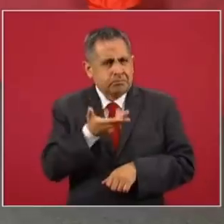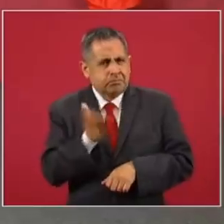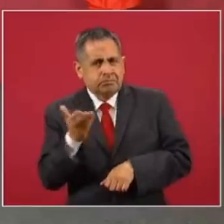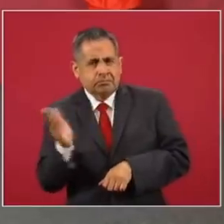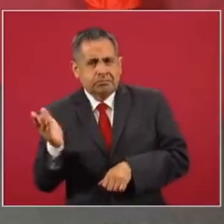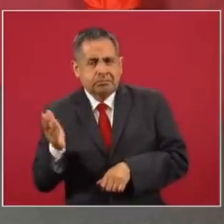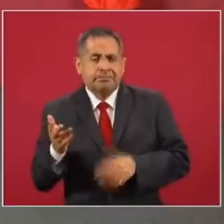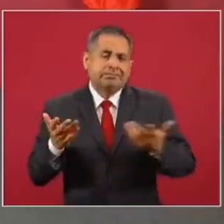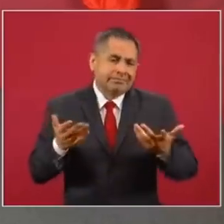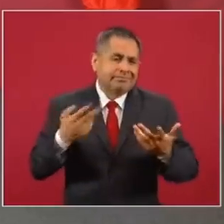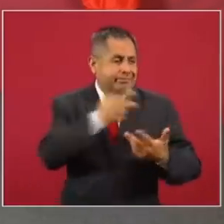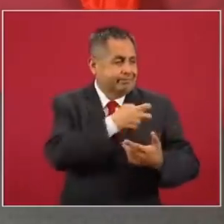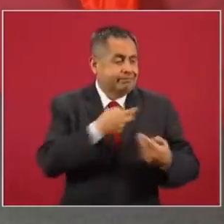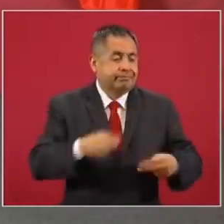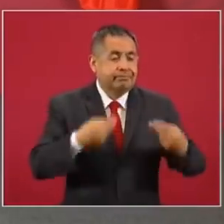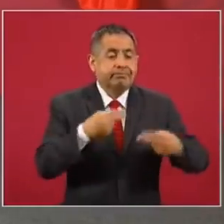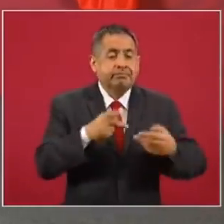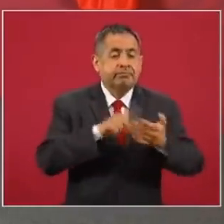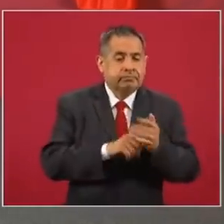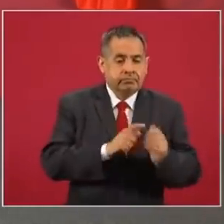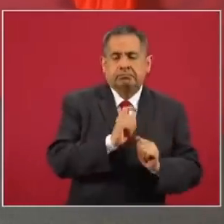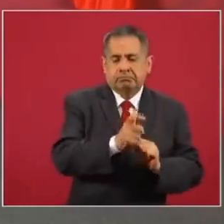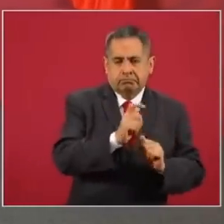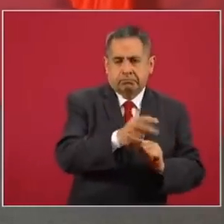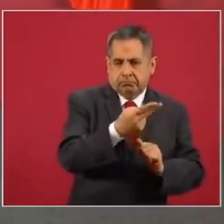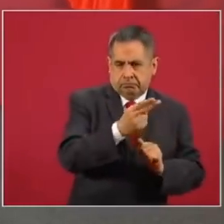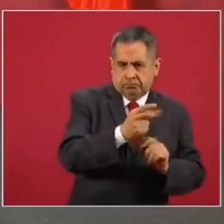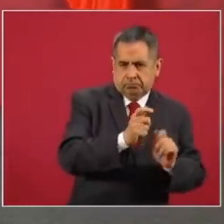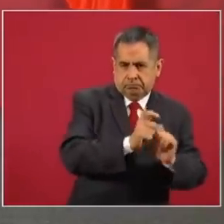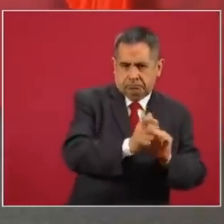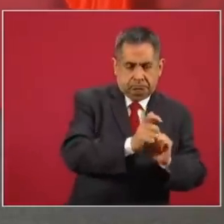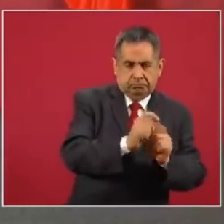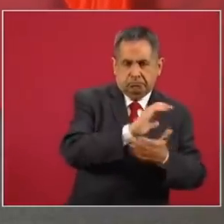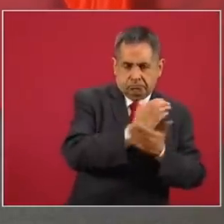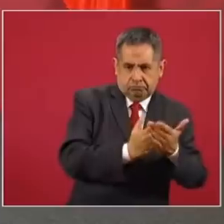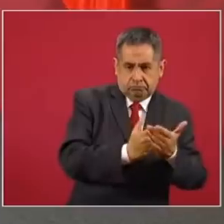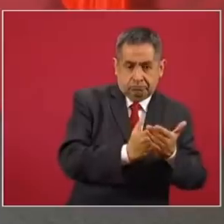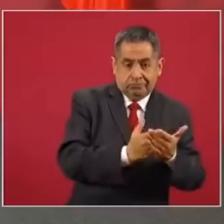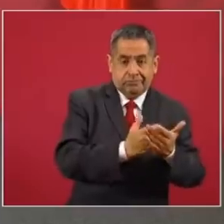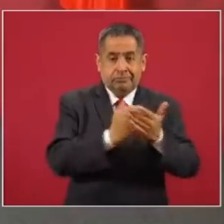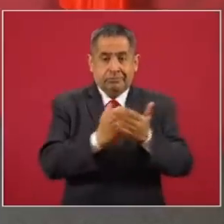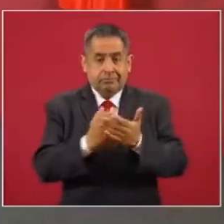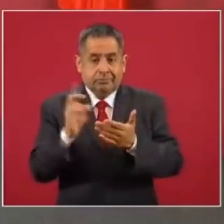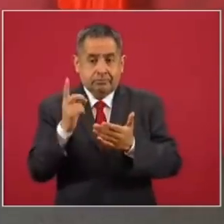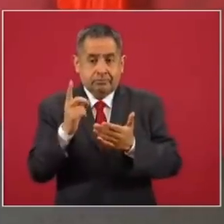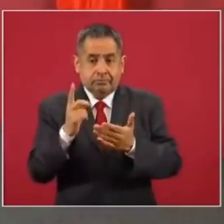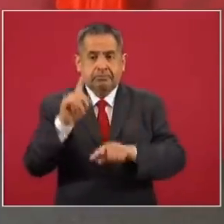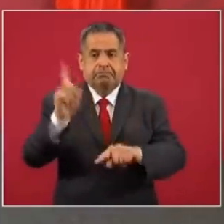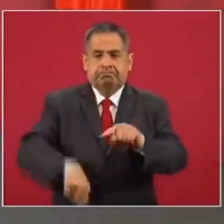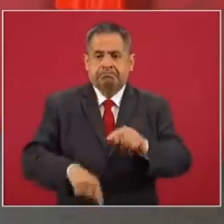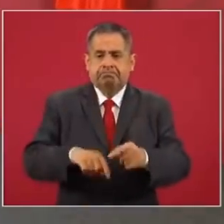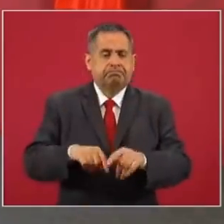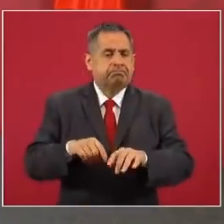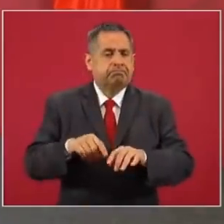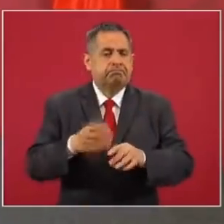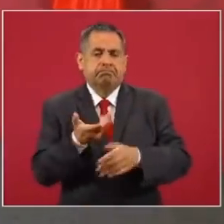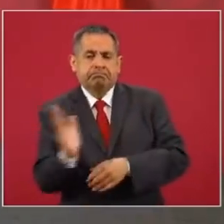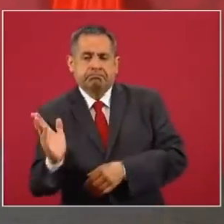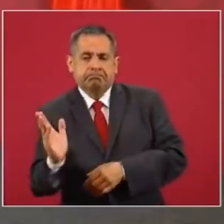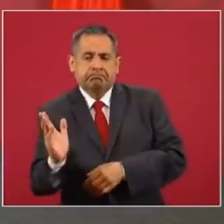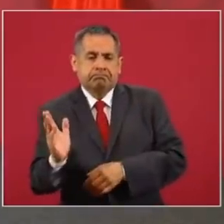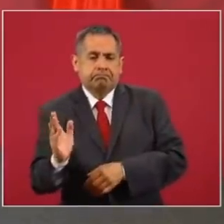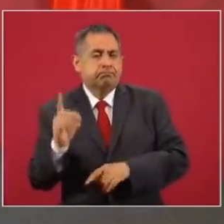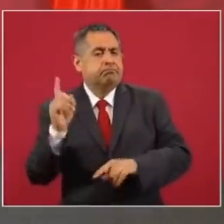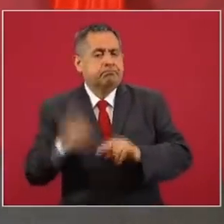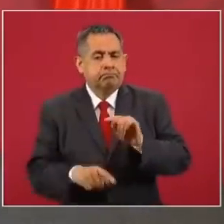porque los bajan de las nóminas y vuelven a contratarlos